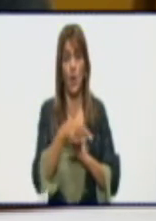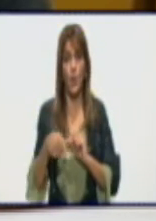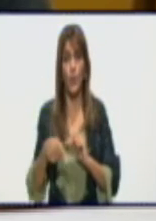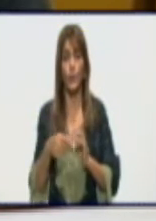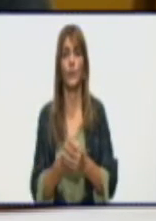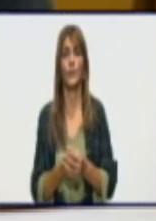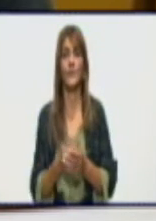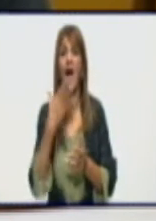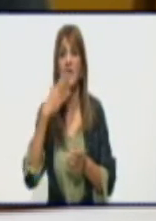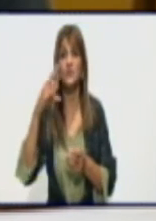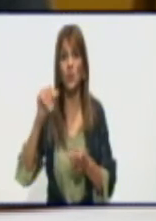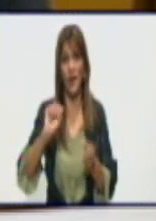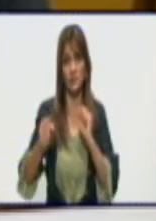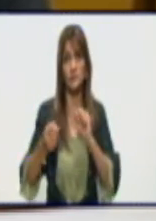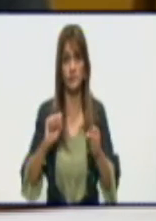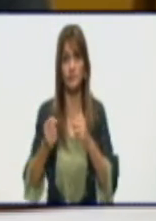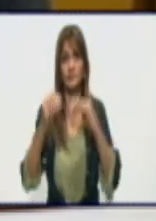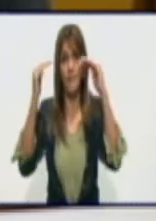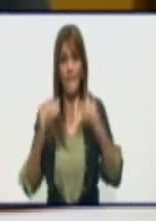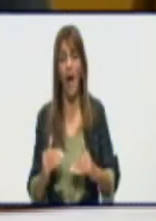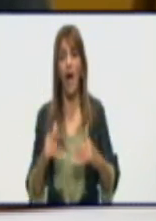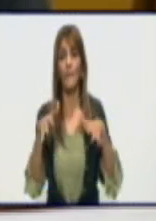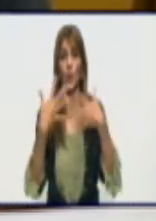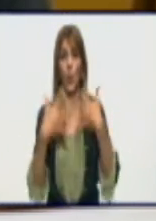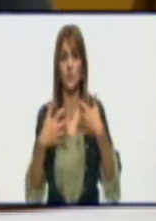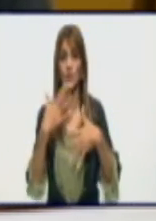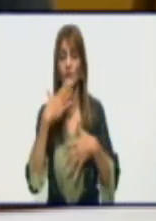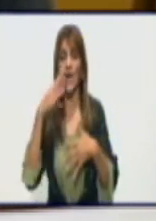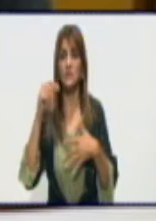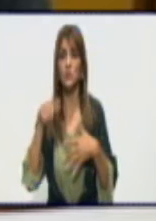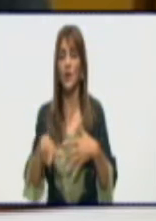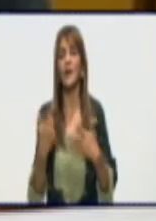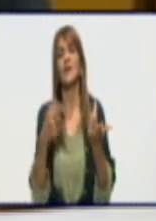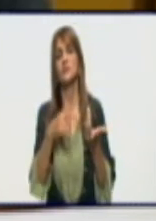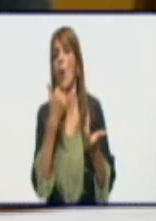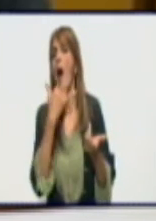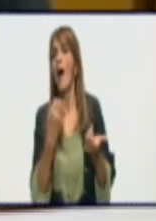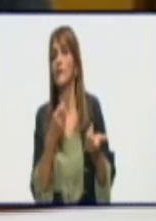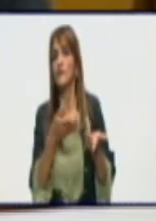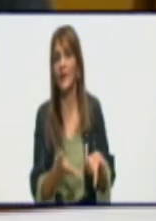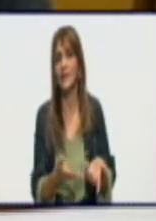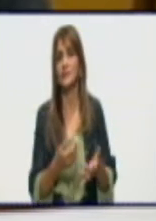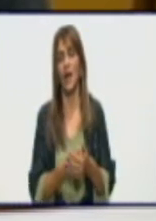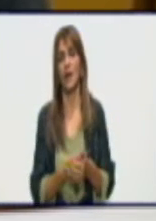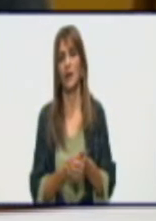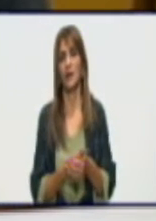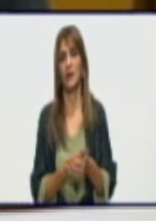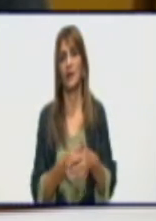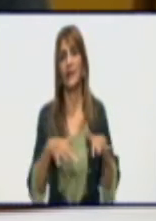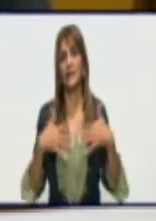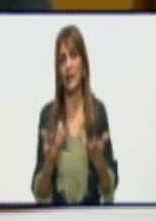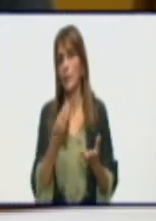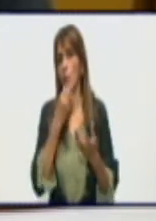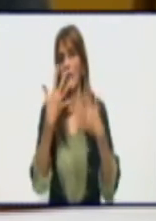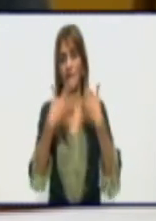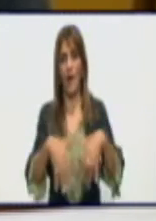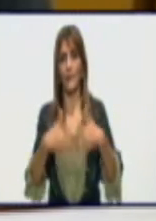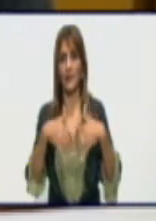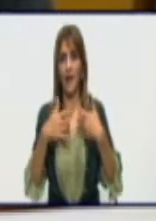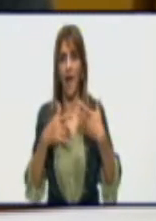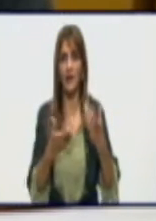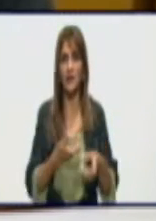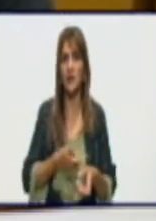tema azúcar, que se baja la producción y esto afecta negativamente en que haya la capacidad productiva que tiene. Eso tiene para